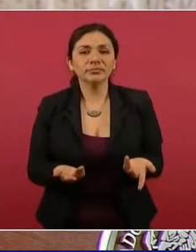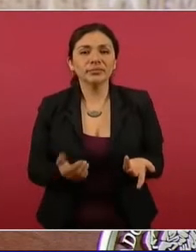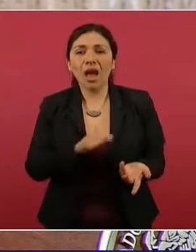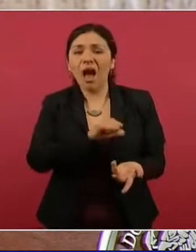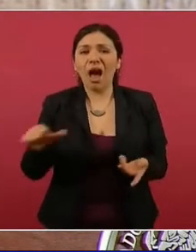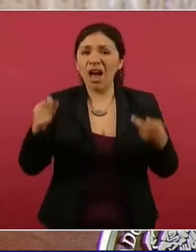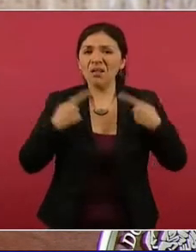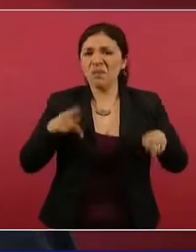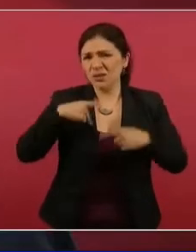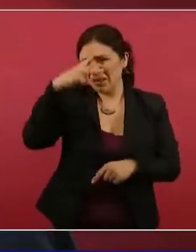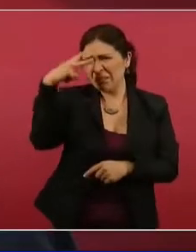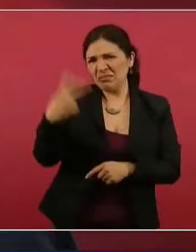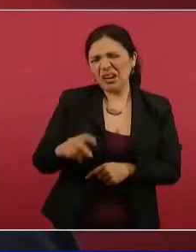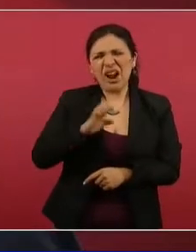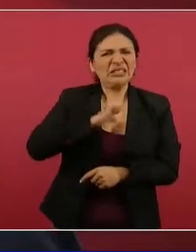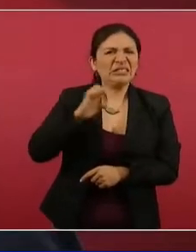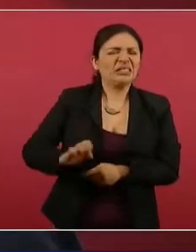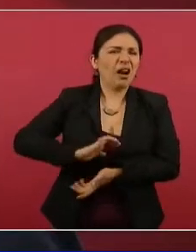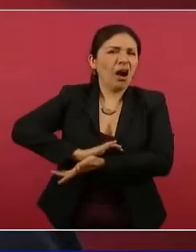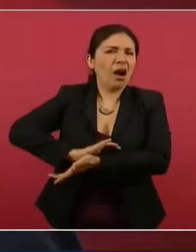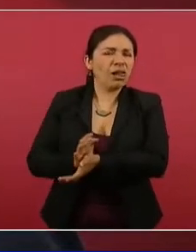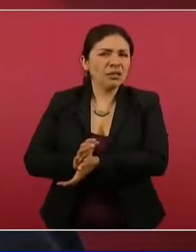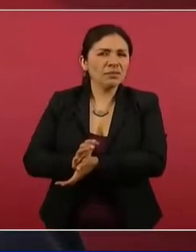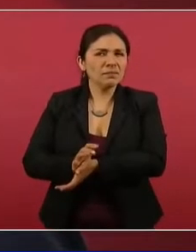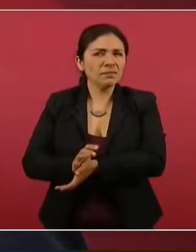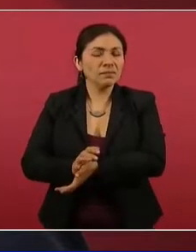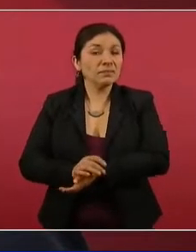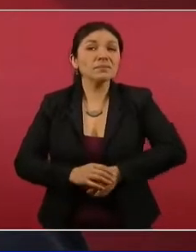a los mexicanos.